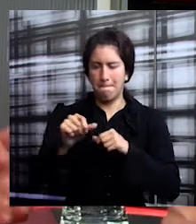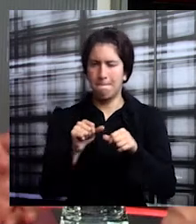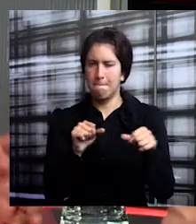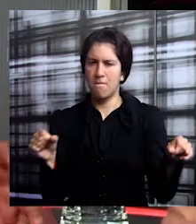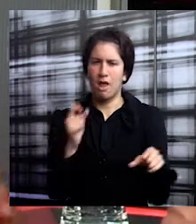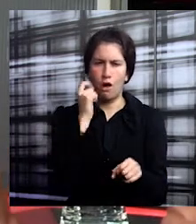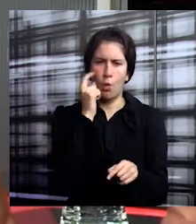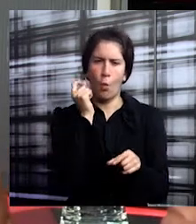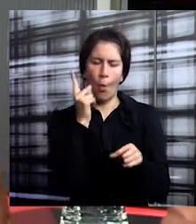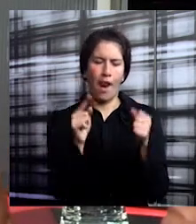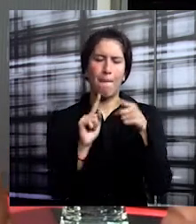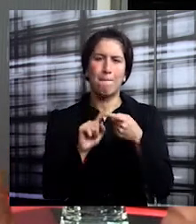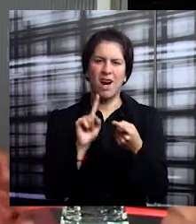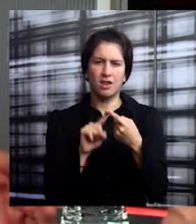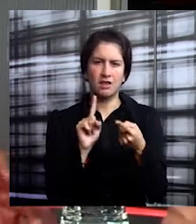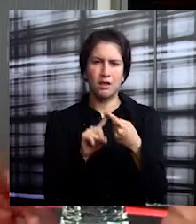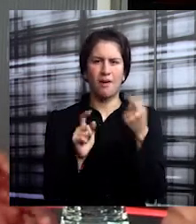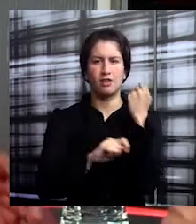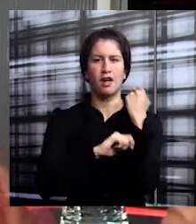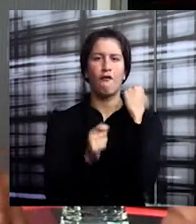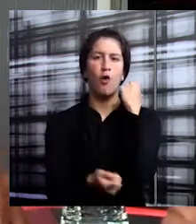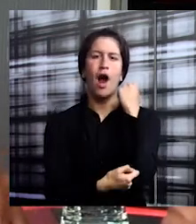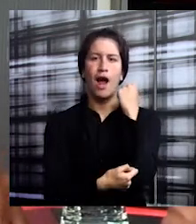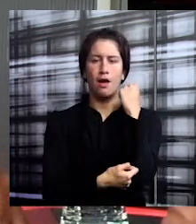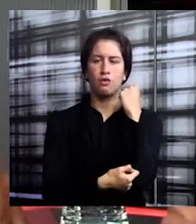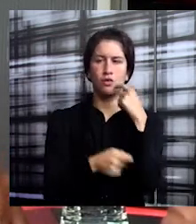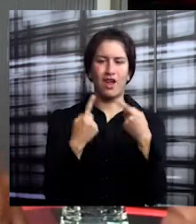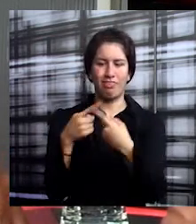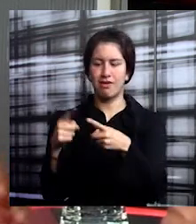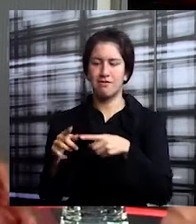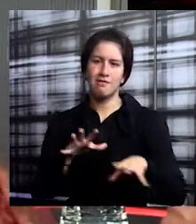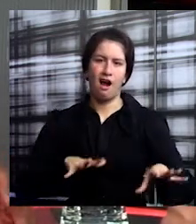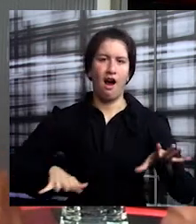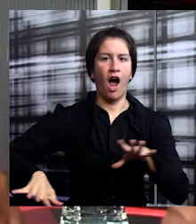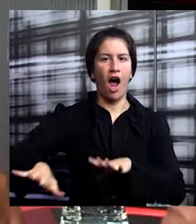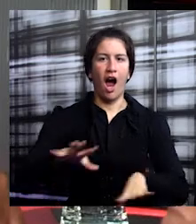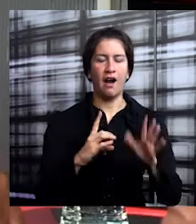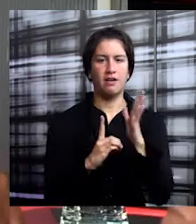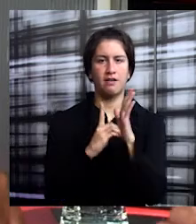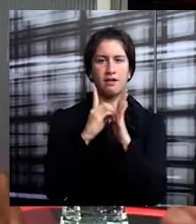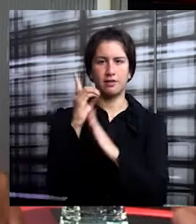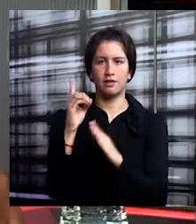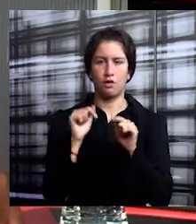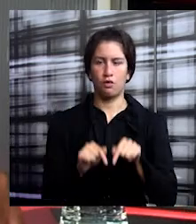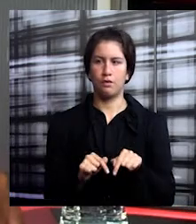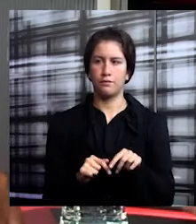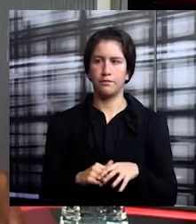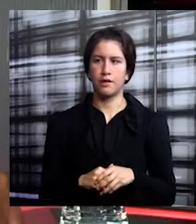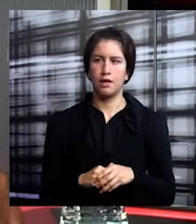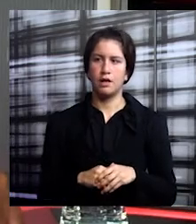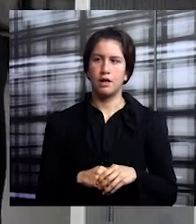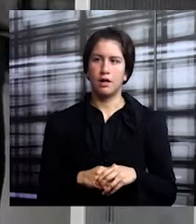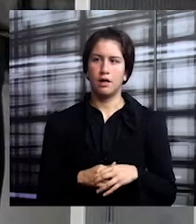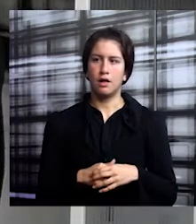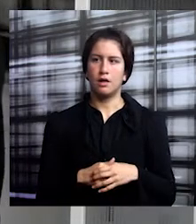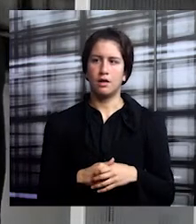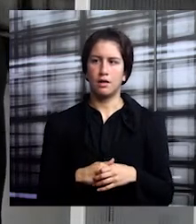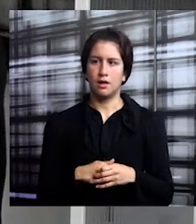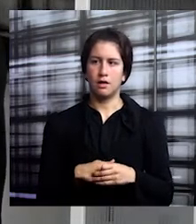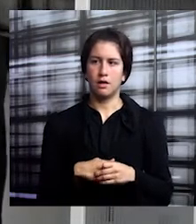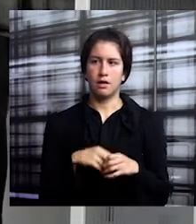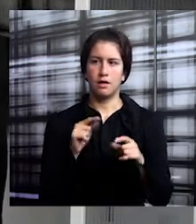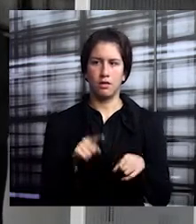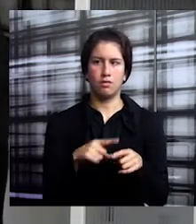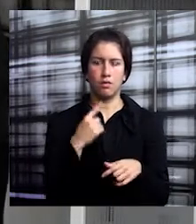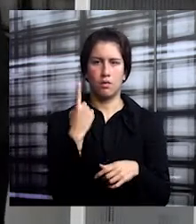de los abogados penalistas en las distintas áreas de desarrollo de esa parte de la profesión. Y un reconocimiento que llega en un año